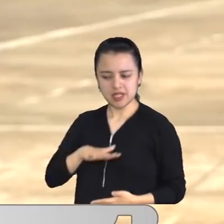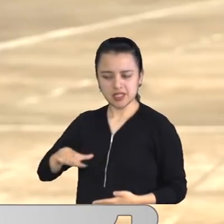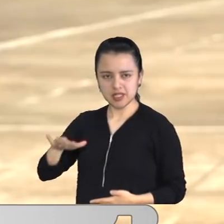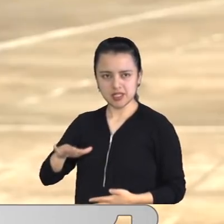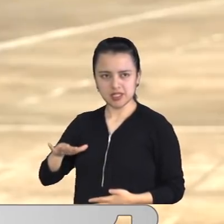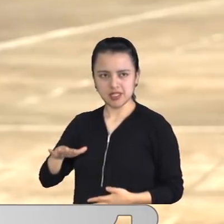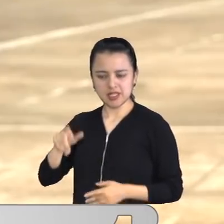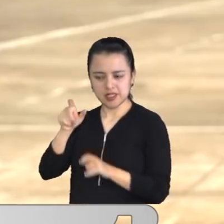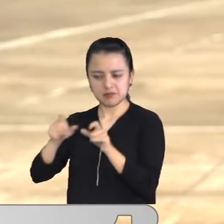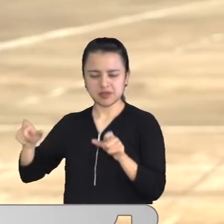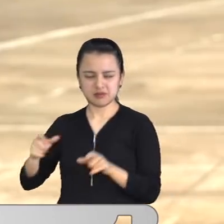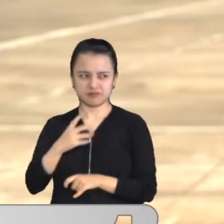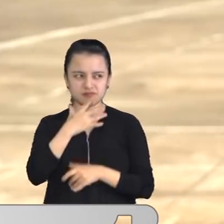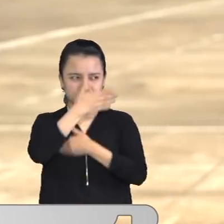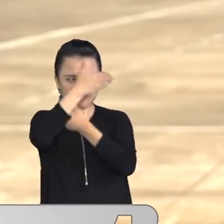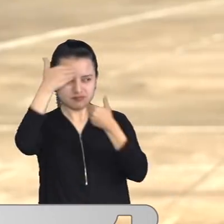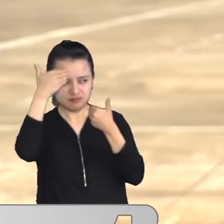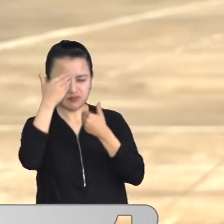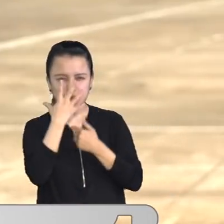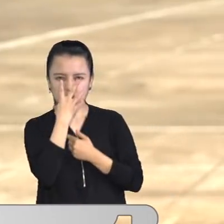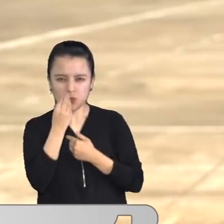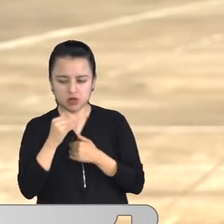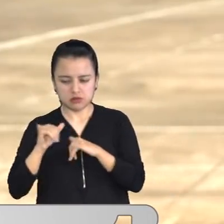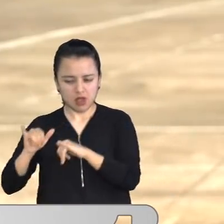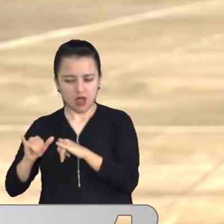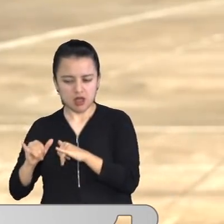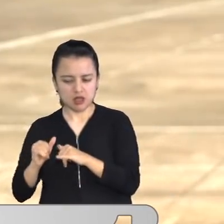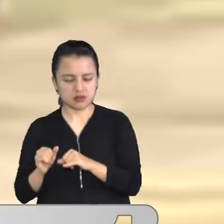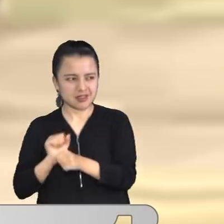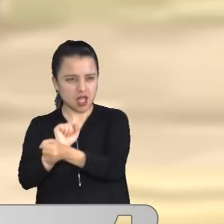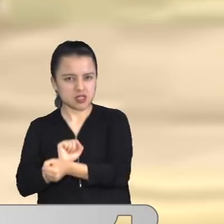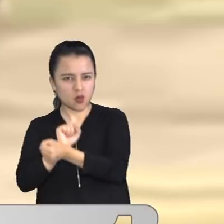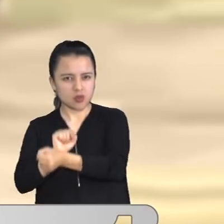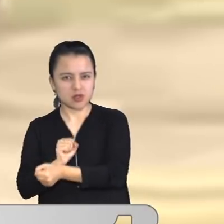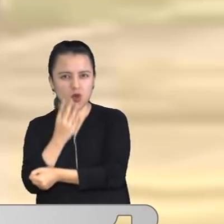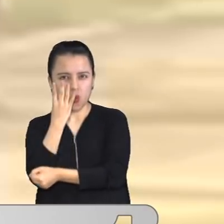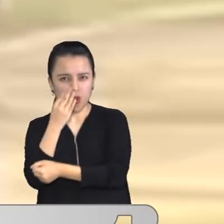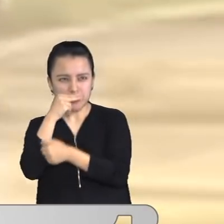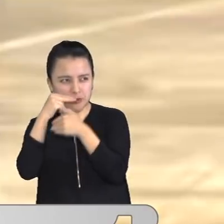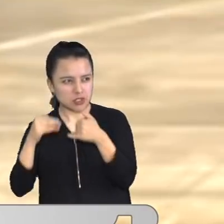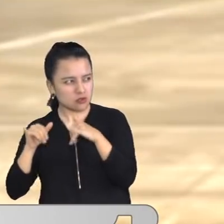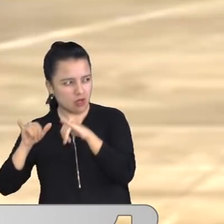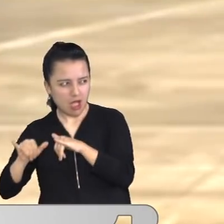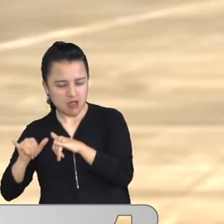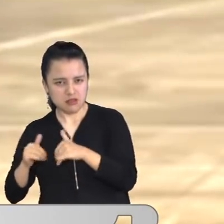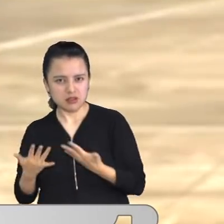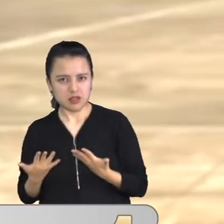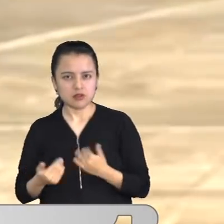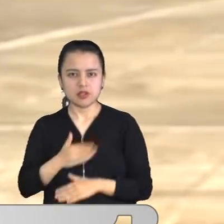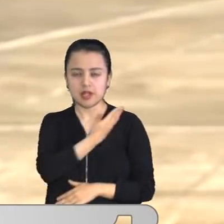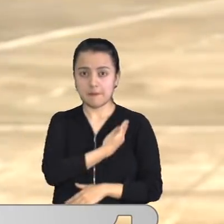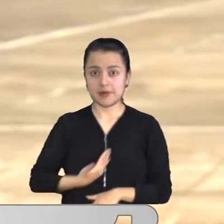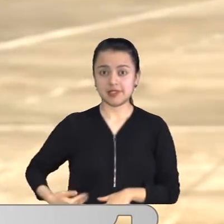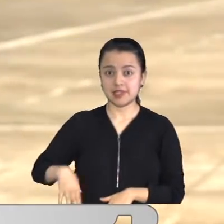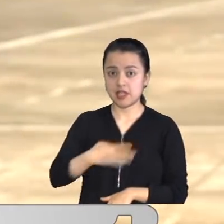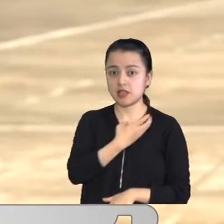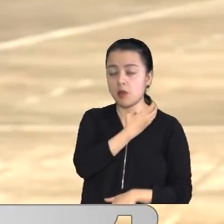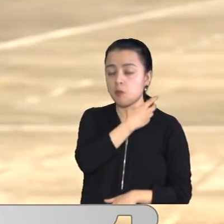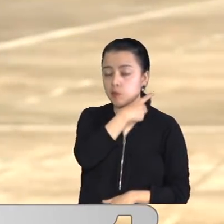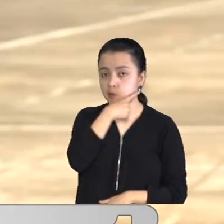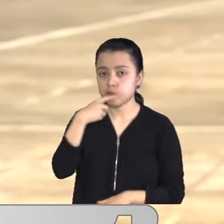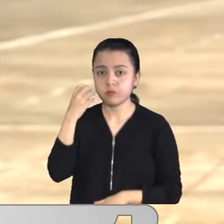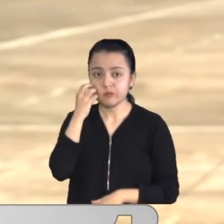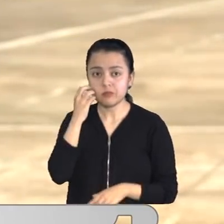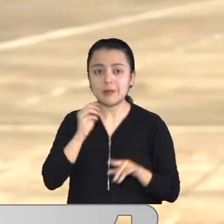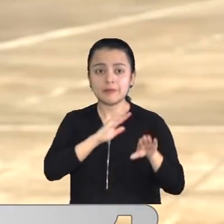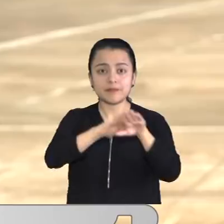comandante Julián, por lo menos cuatro menores de edad que estaban reclutados por ese grupo guerrillero. El presidente Duque respaldó a las fuerzas militares y al ministro de Defensa,